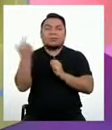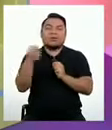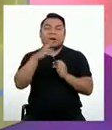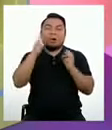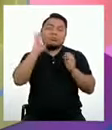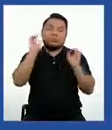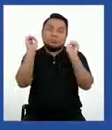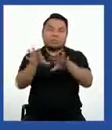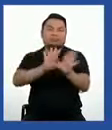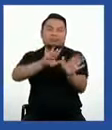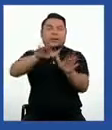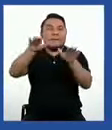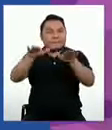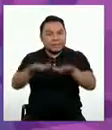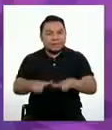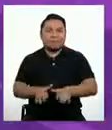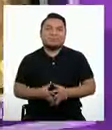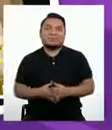mares libres de plástico, ¿no?